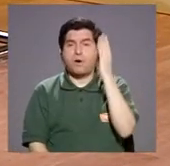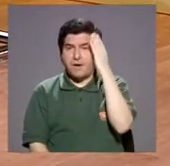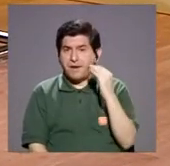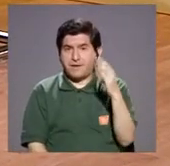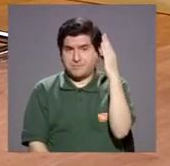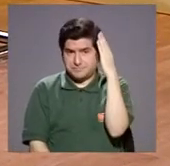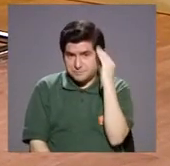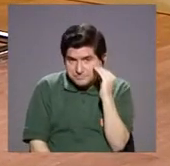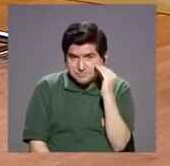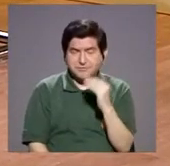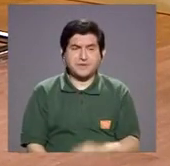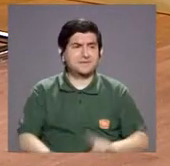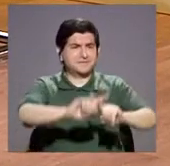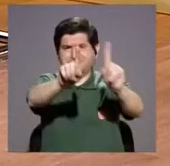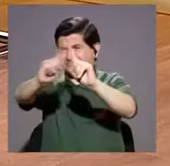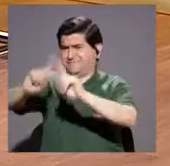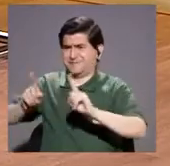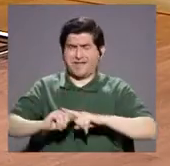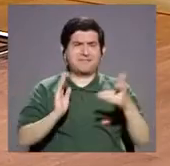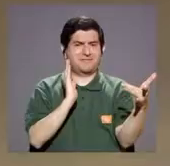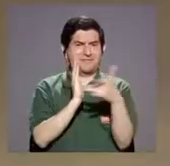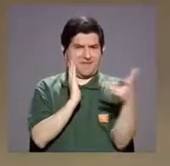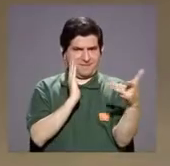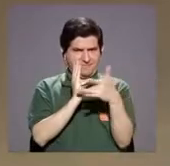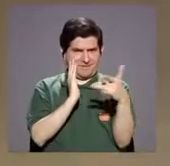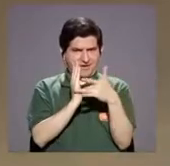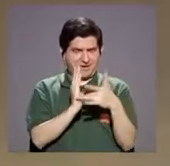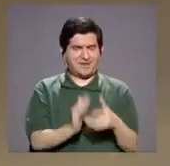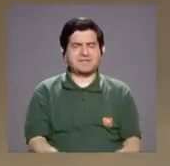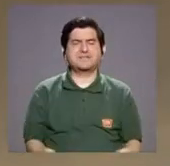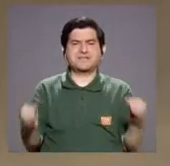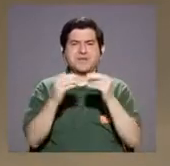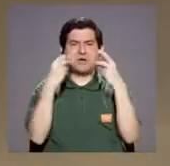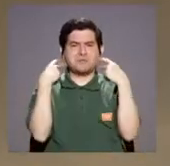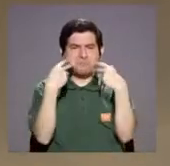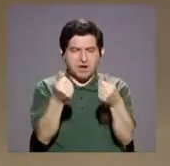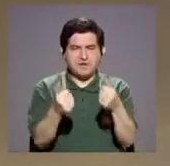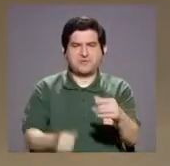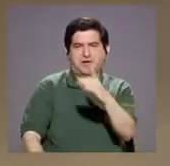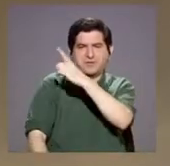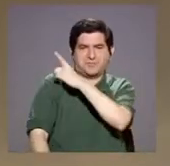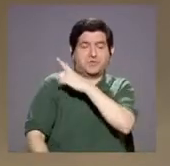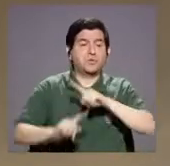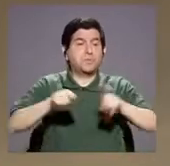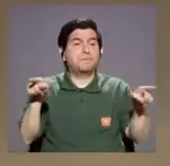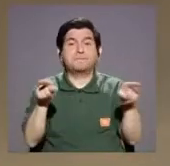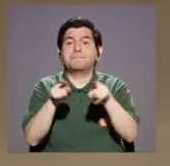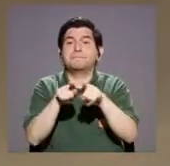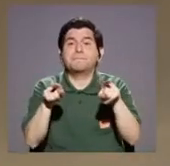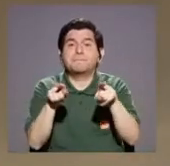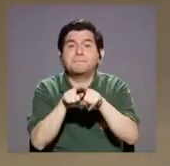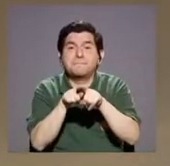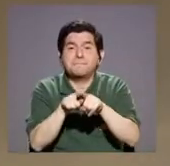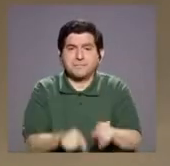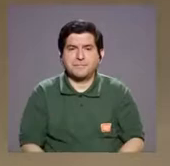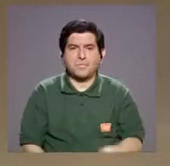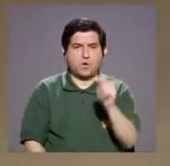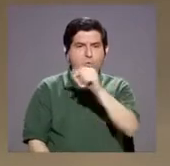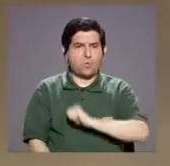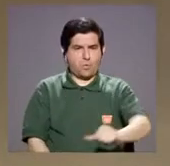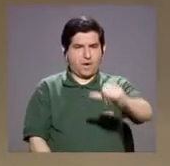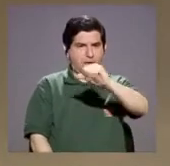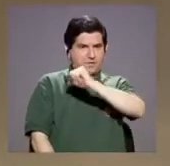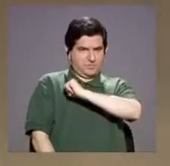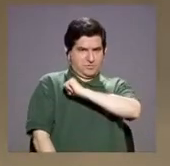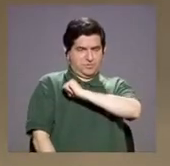de los distintos técnicos le llegan más rápido a la dirección pero también es una actitud en la